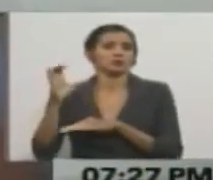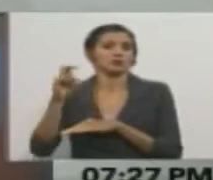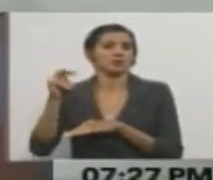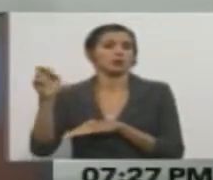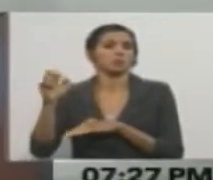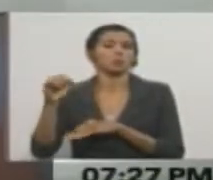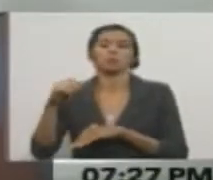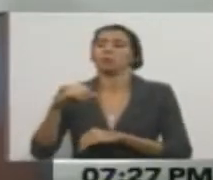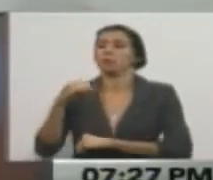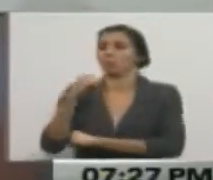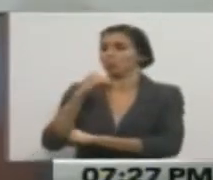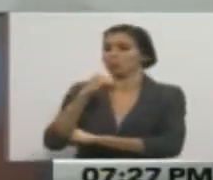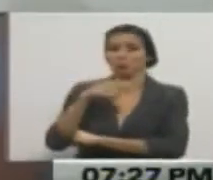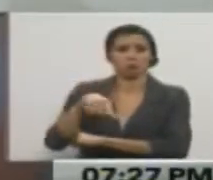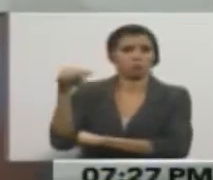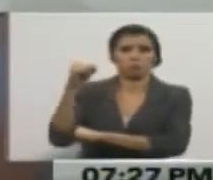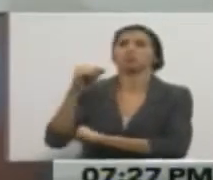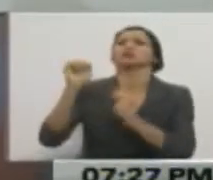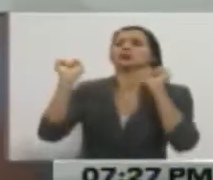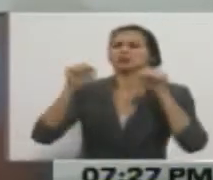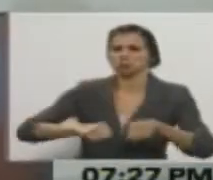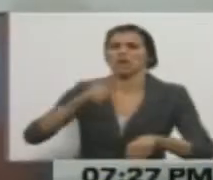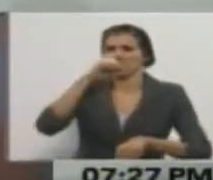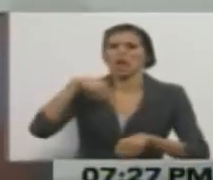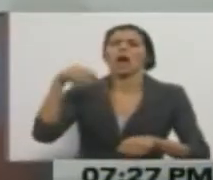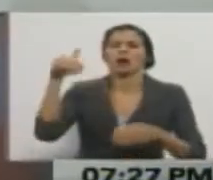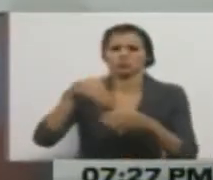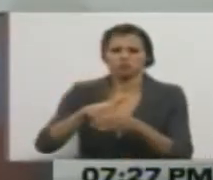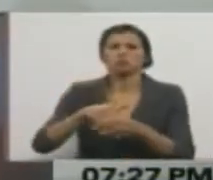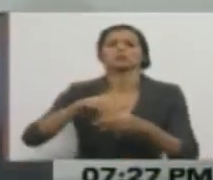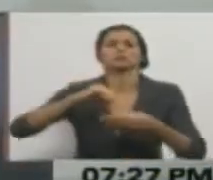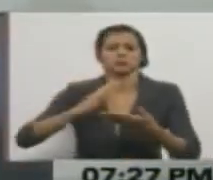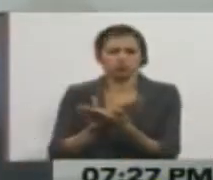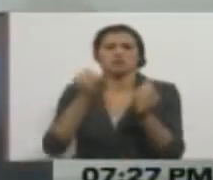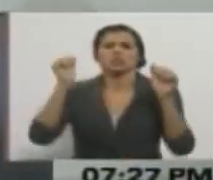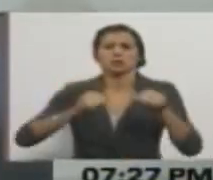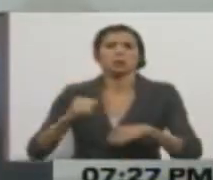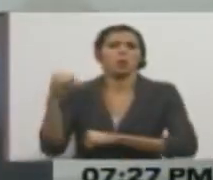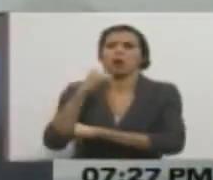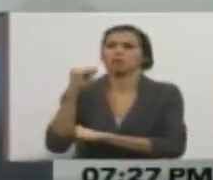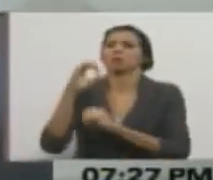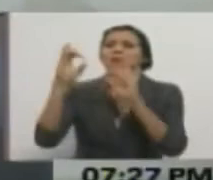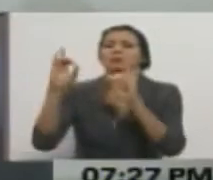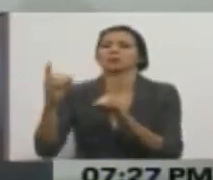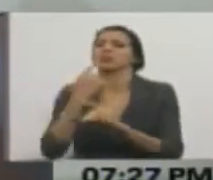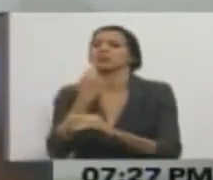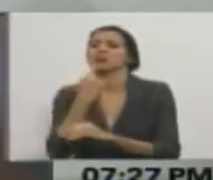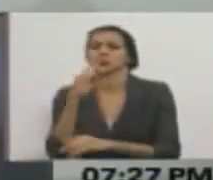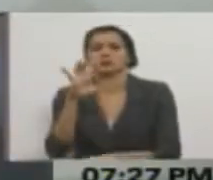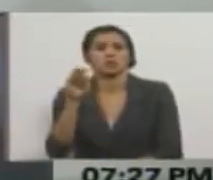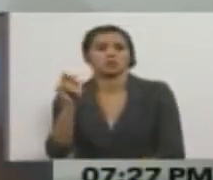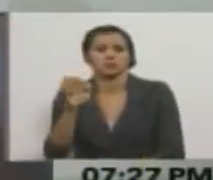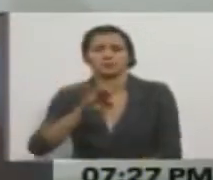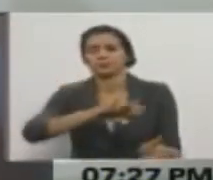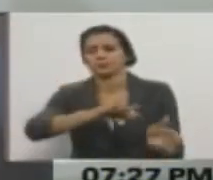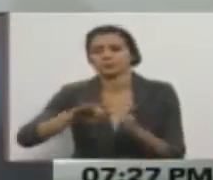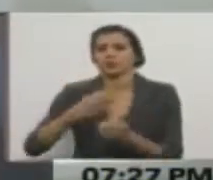sigue afirmando que sí habrá referéndum este año. El presidente de la Comisión de